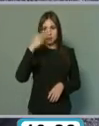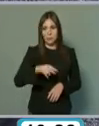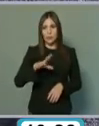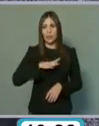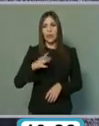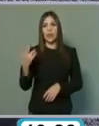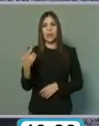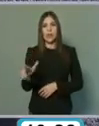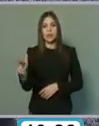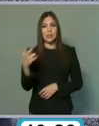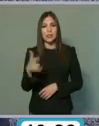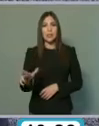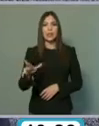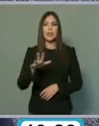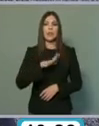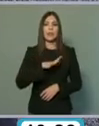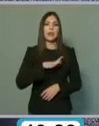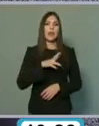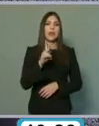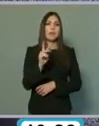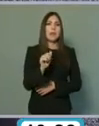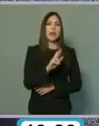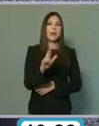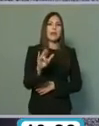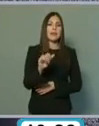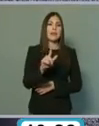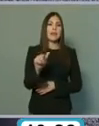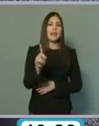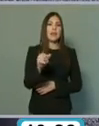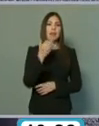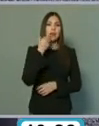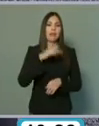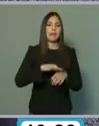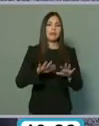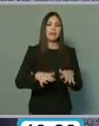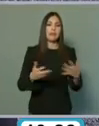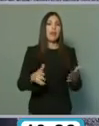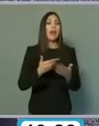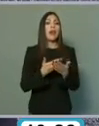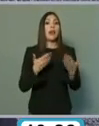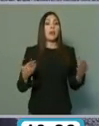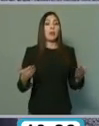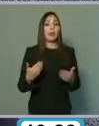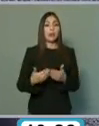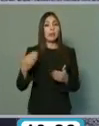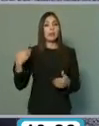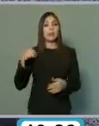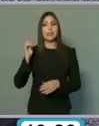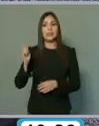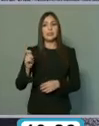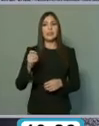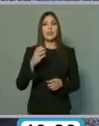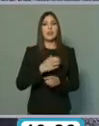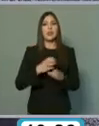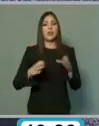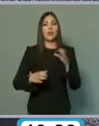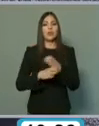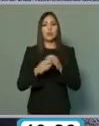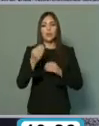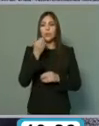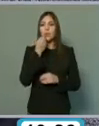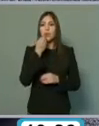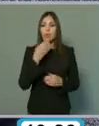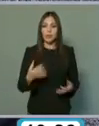sus restaurantes, de sus parrilladas. Esto que ahora tenemos últimamente en el mundo, que es aquello de la comida fusión,